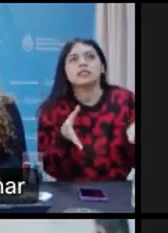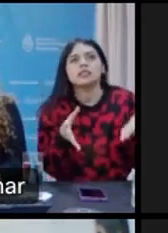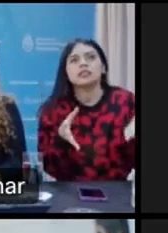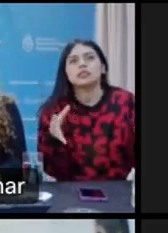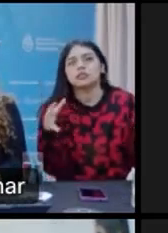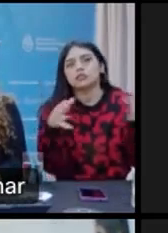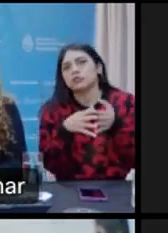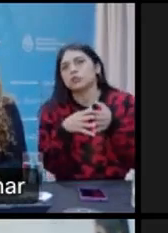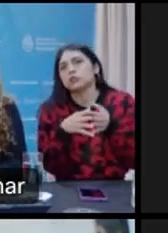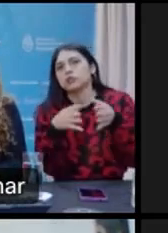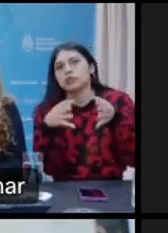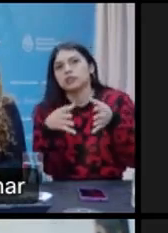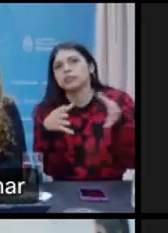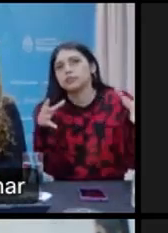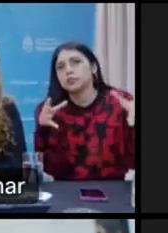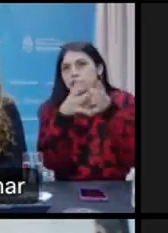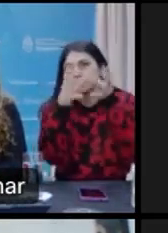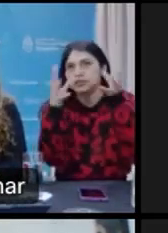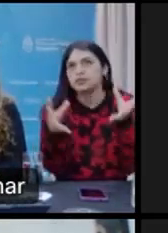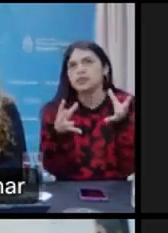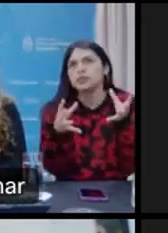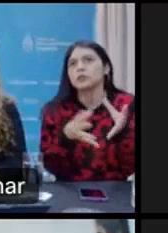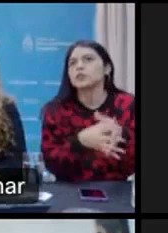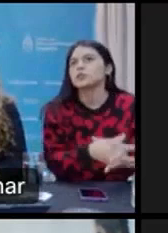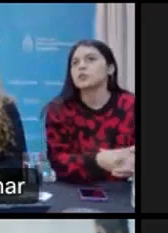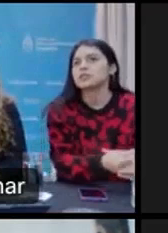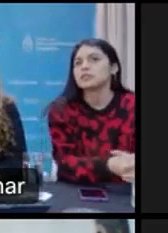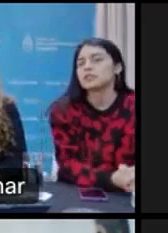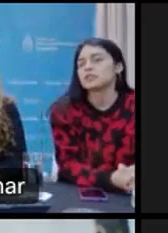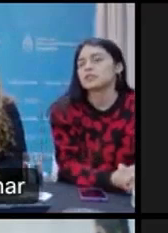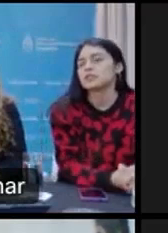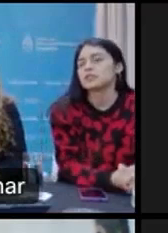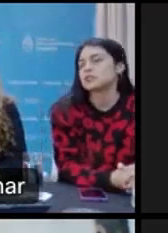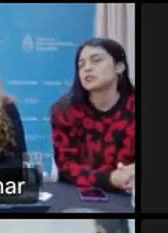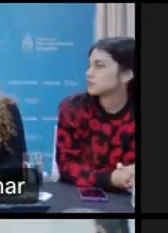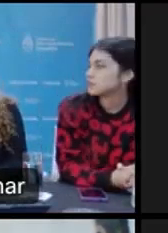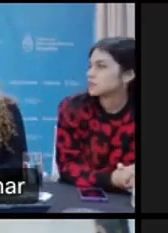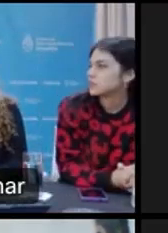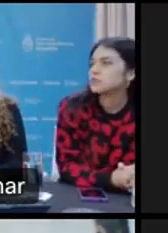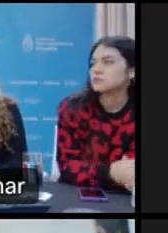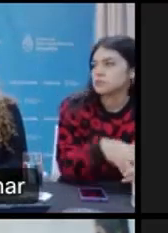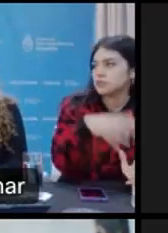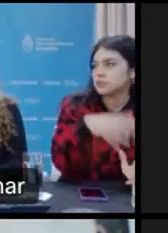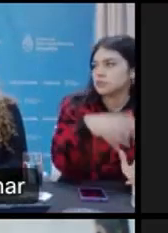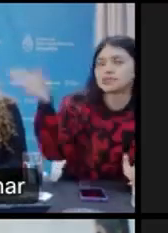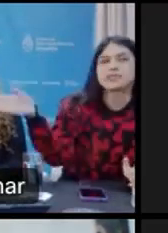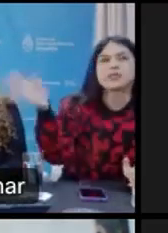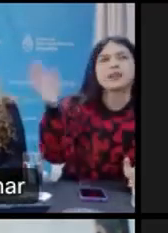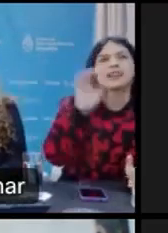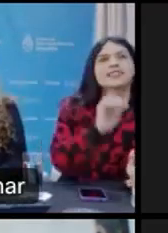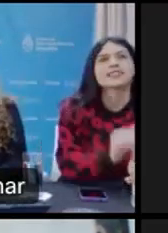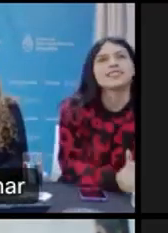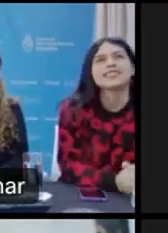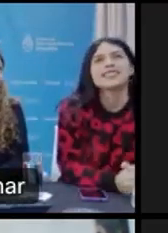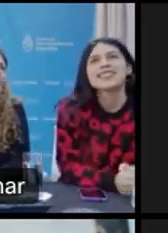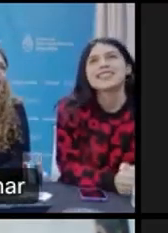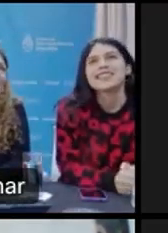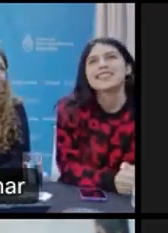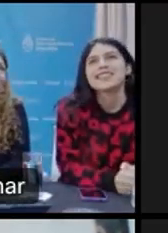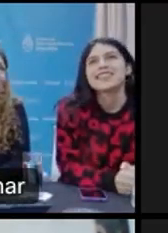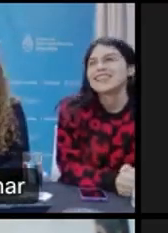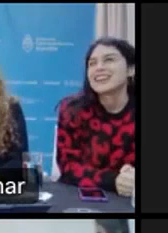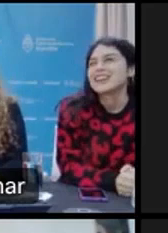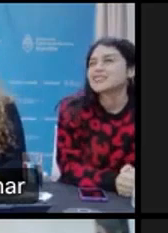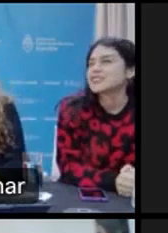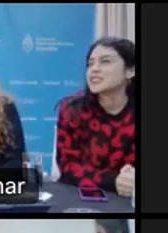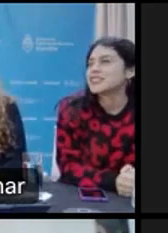quien tiene como adentro la cuestión de universidades. ¿Quieres presentar a Rosario? Y presento a Pensé que era tu